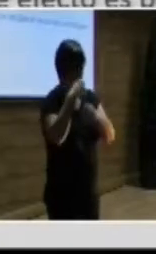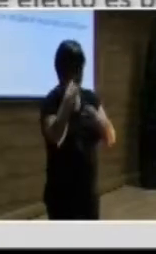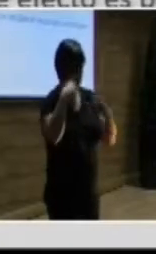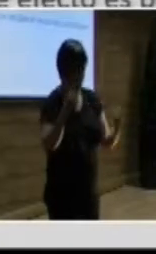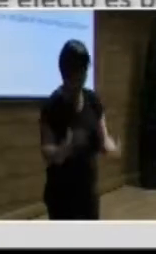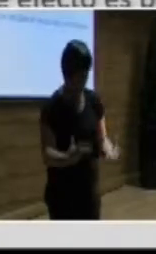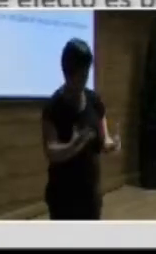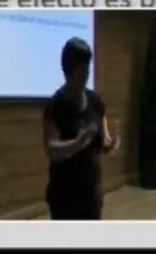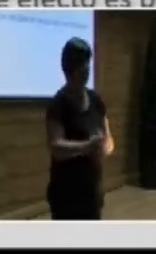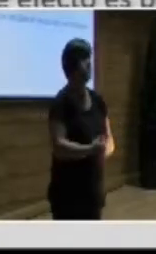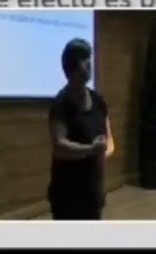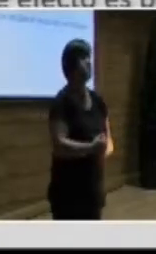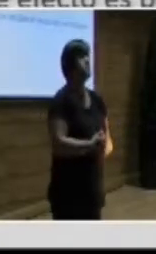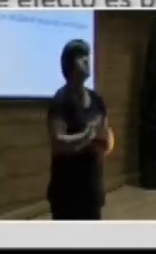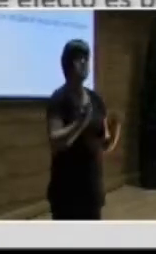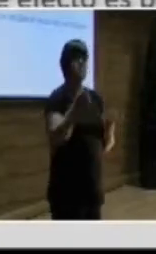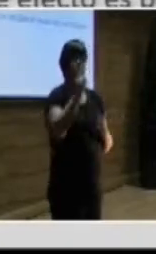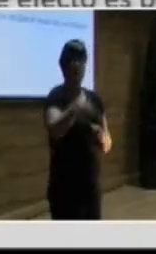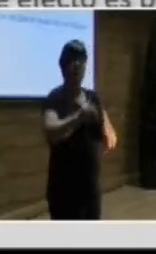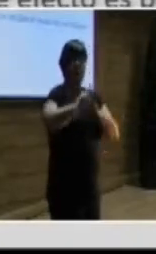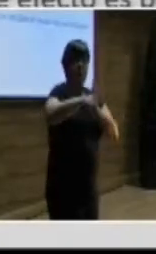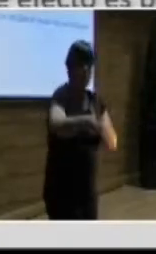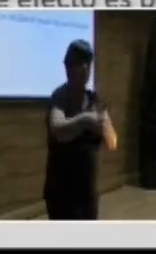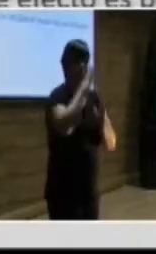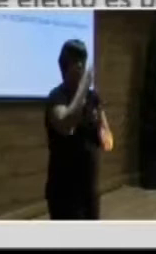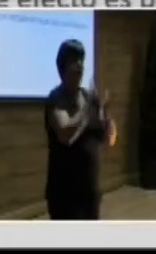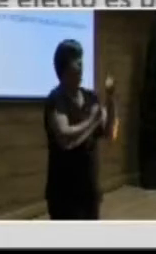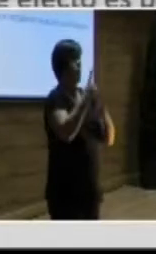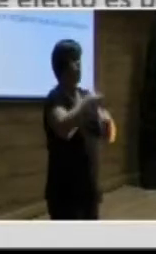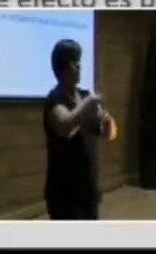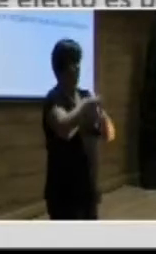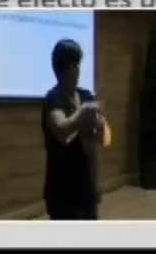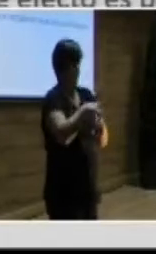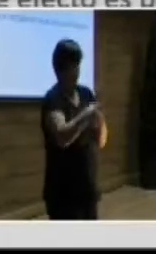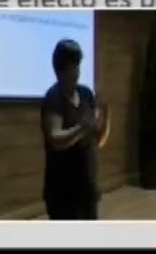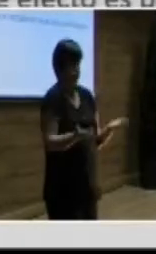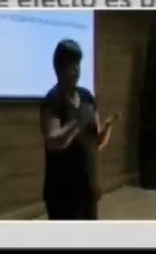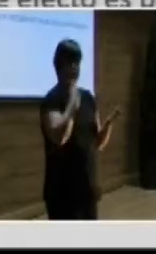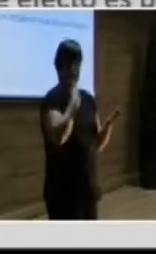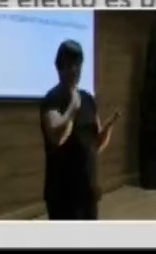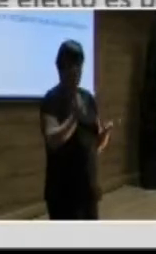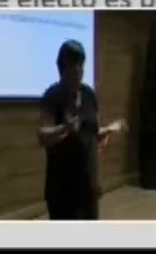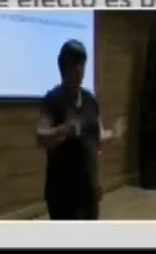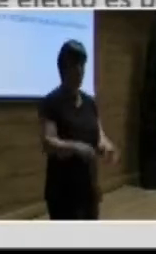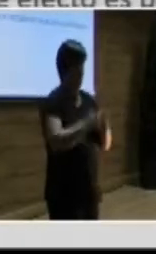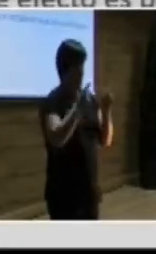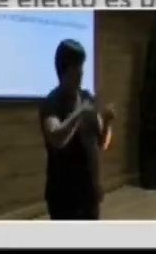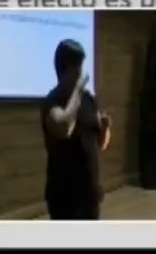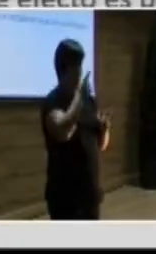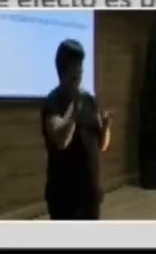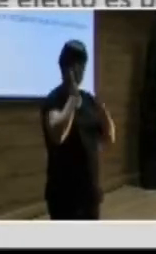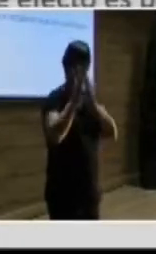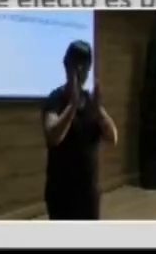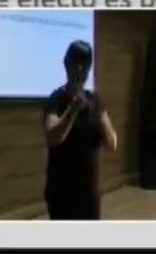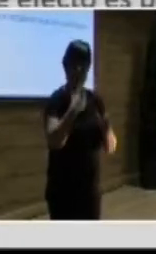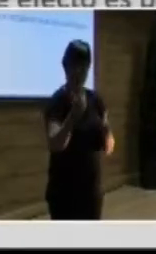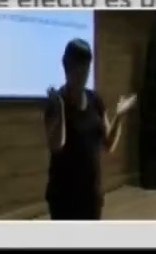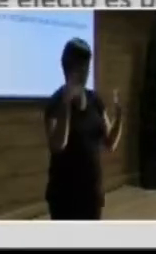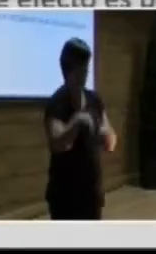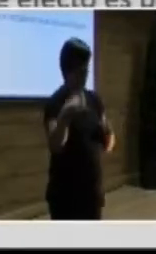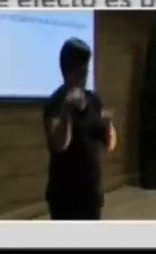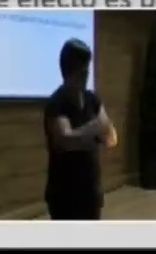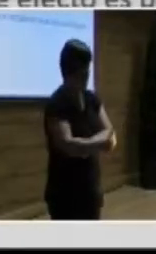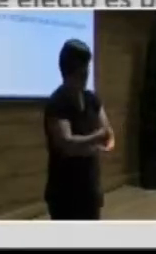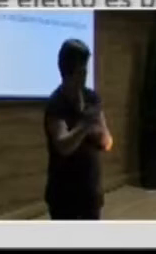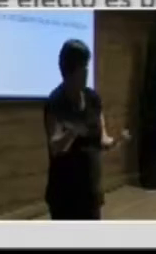motivo del retraso está en que algunos médicos dicen, total, como no tiene tratamiento, ¿para qué la vamos a diagnosticar pronto? Bueno, no voy a entrar en